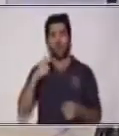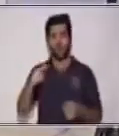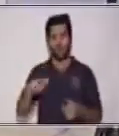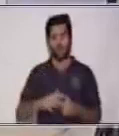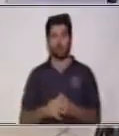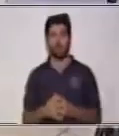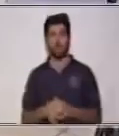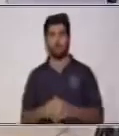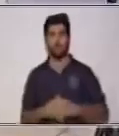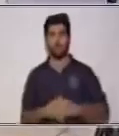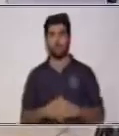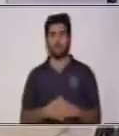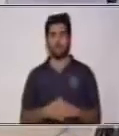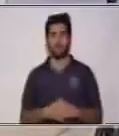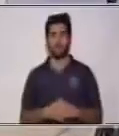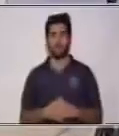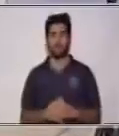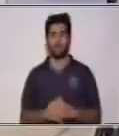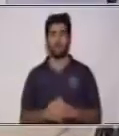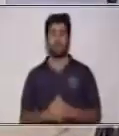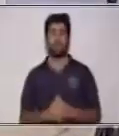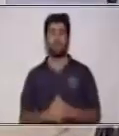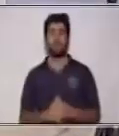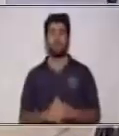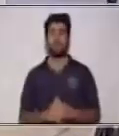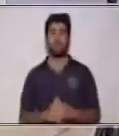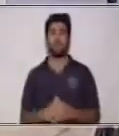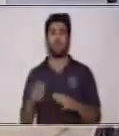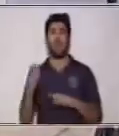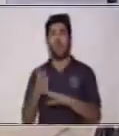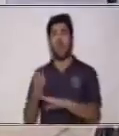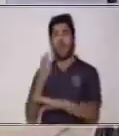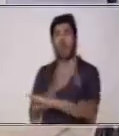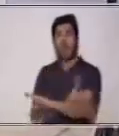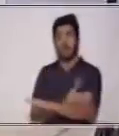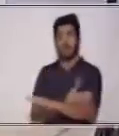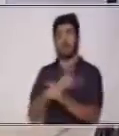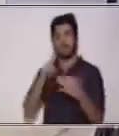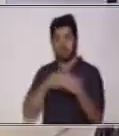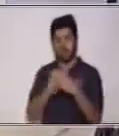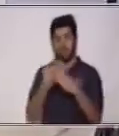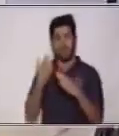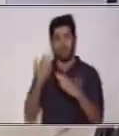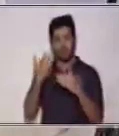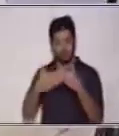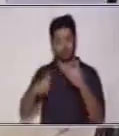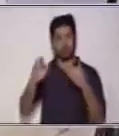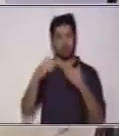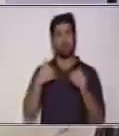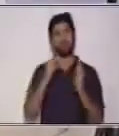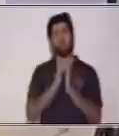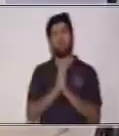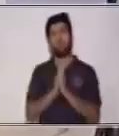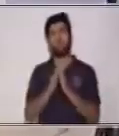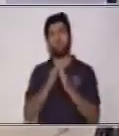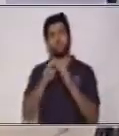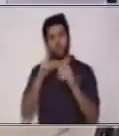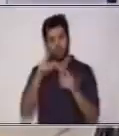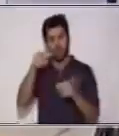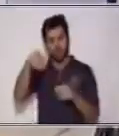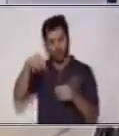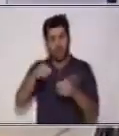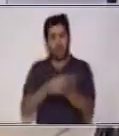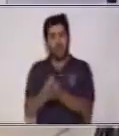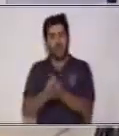atención y la memoria en la habilidad lingüística. Antes de empezar con este tema, les recomiendo que laven sus